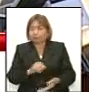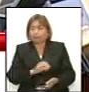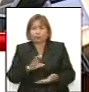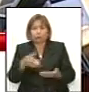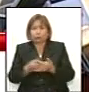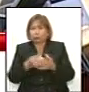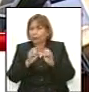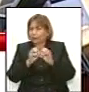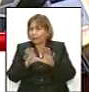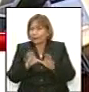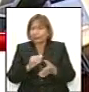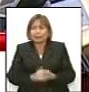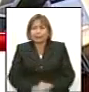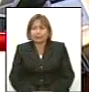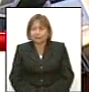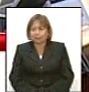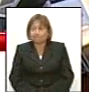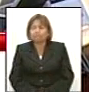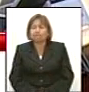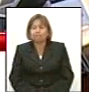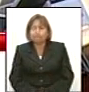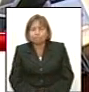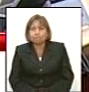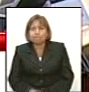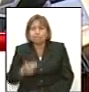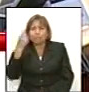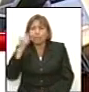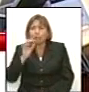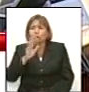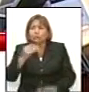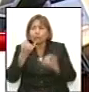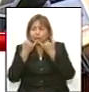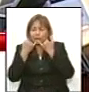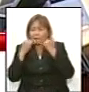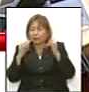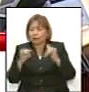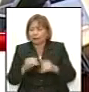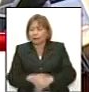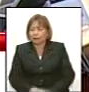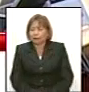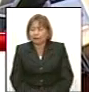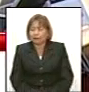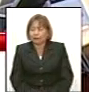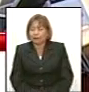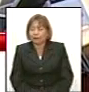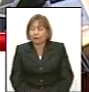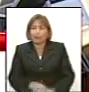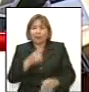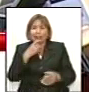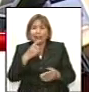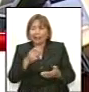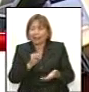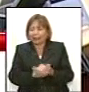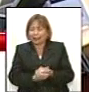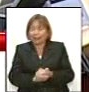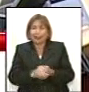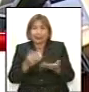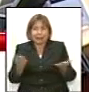transparencia del ministerio para su información, congresista, y cualquier detalle adicional también